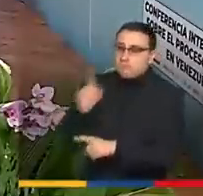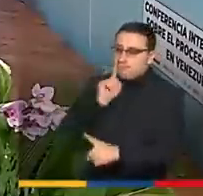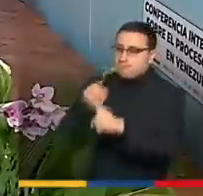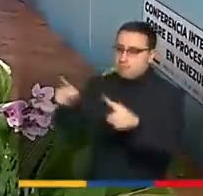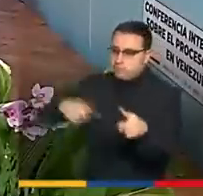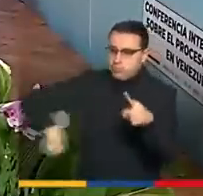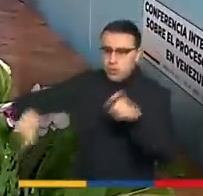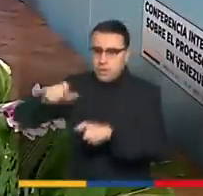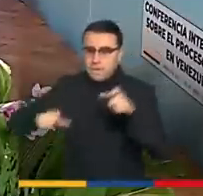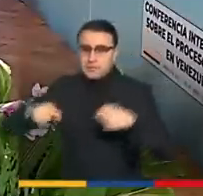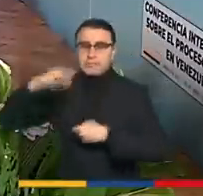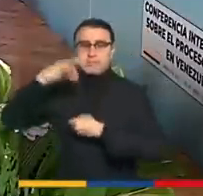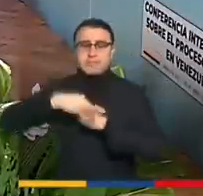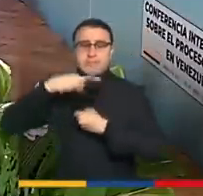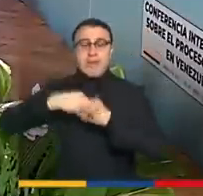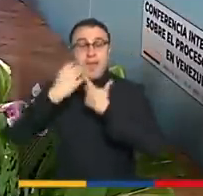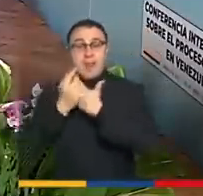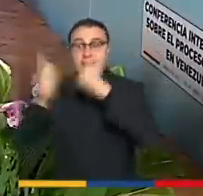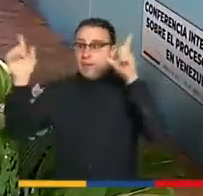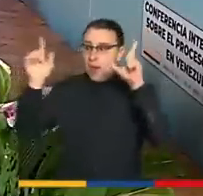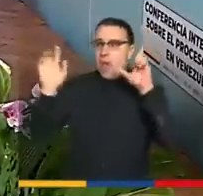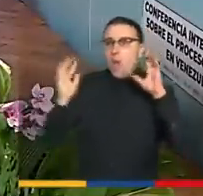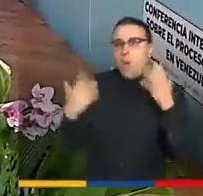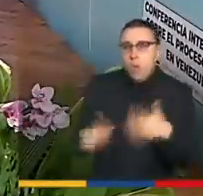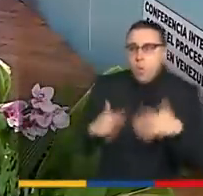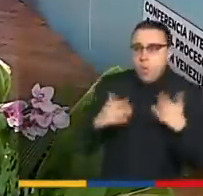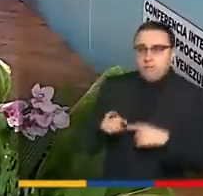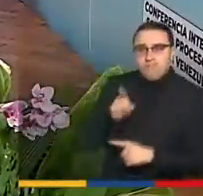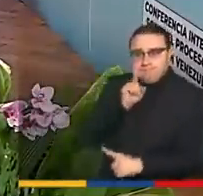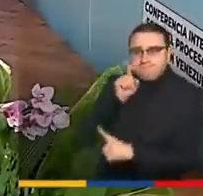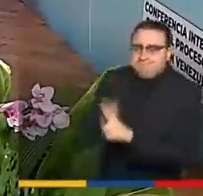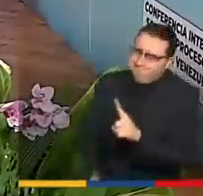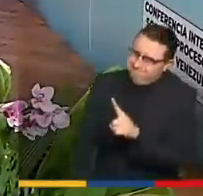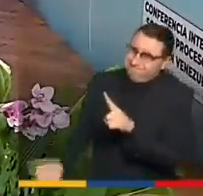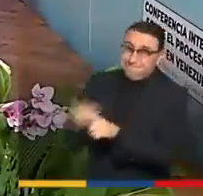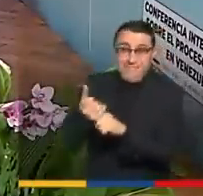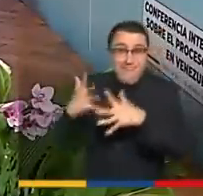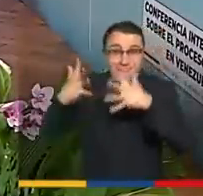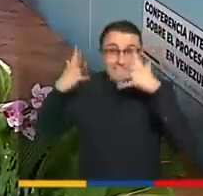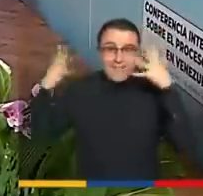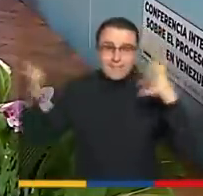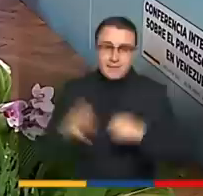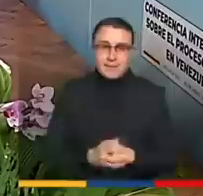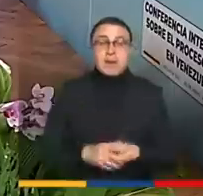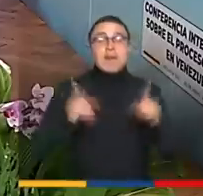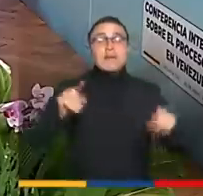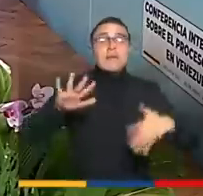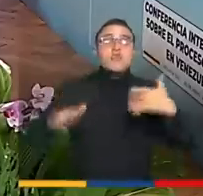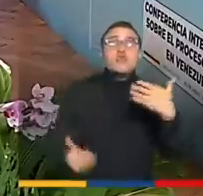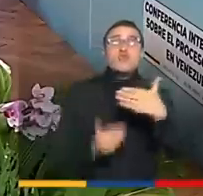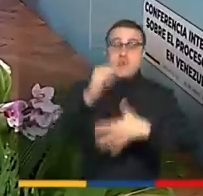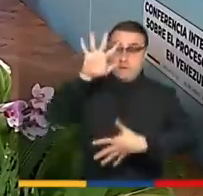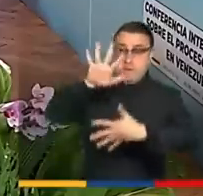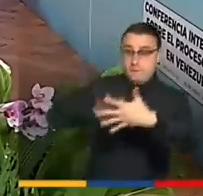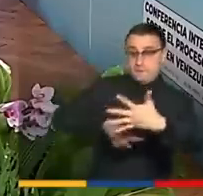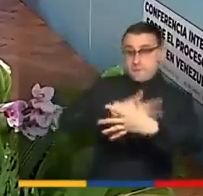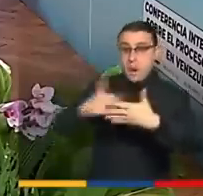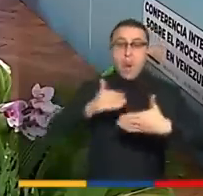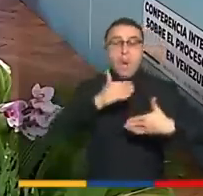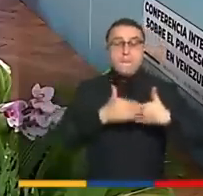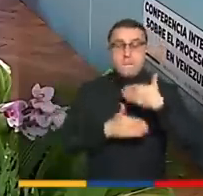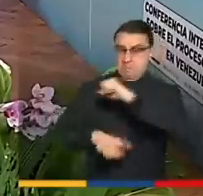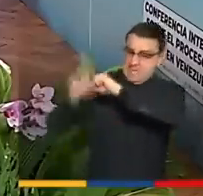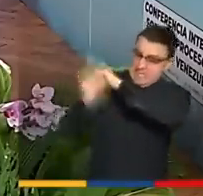de su pueblo, indudablemente sería una gran conquista. Y establecer un cronograma de levantamiento paulatino